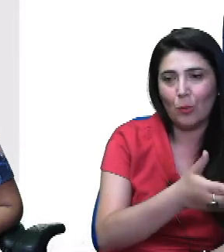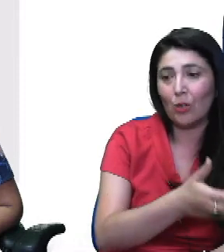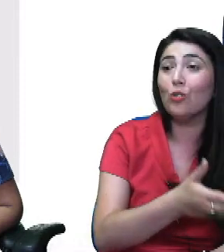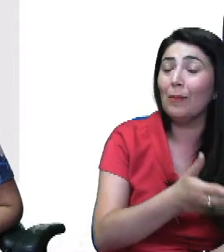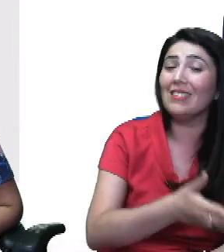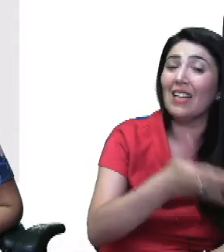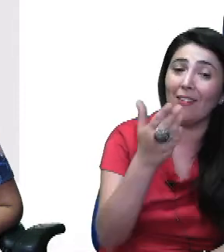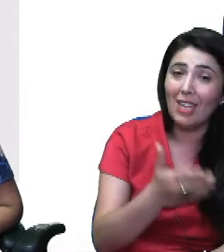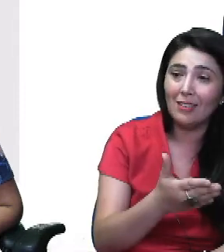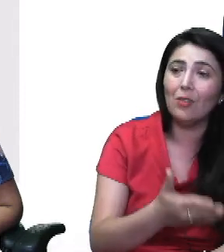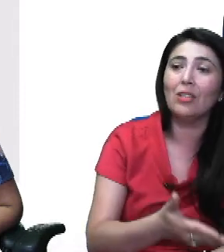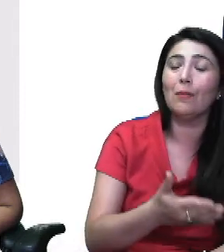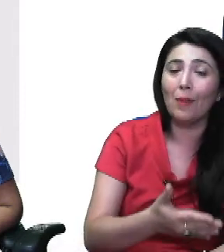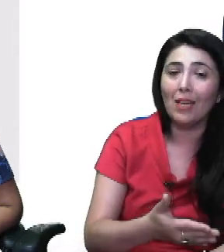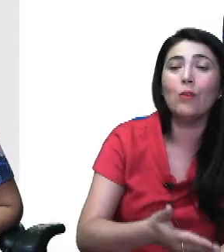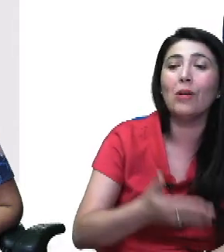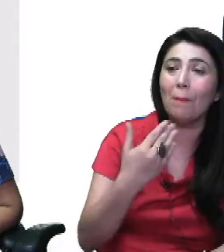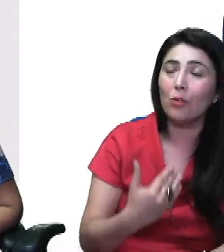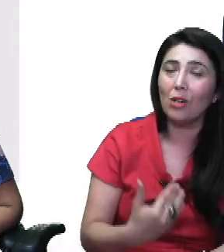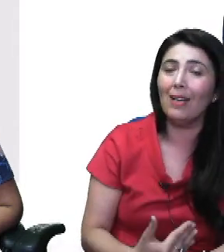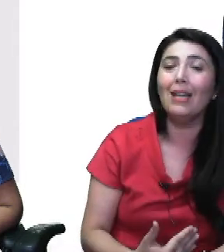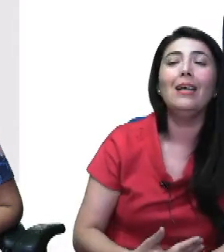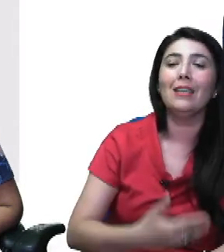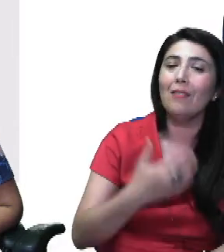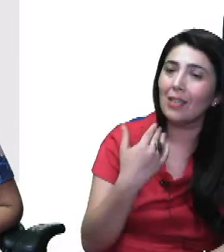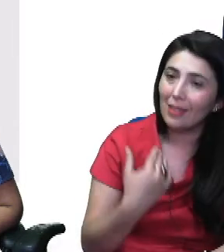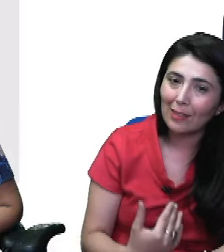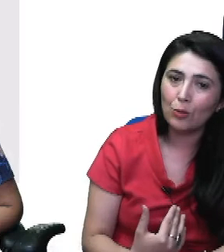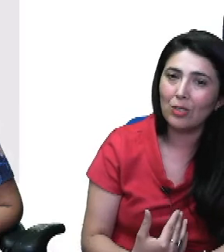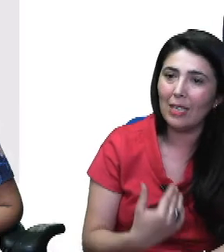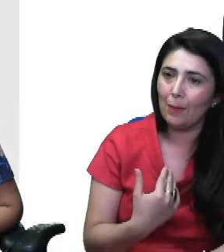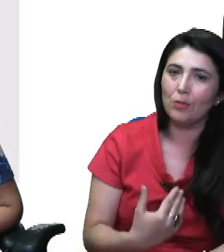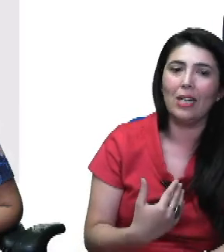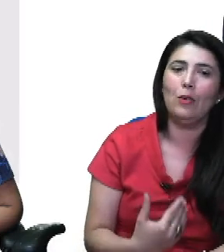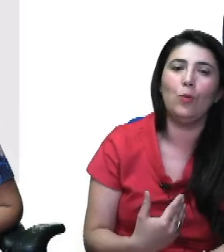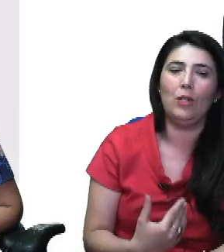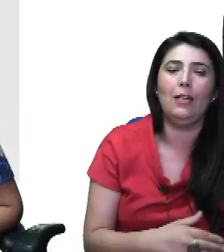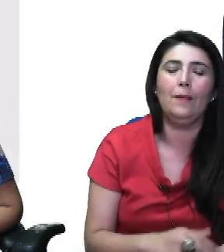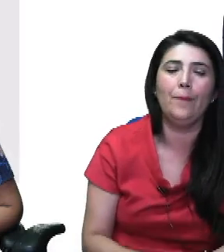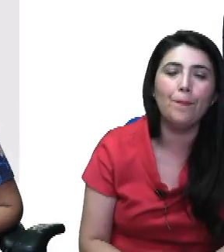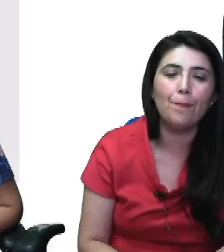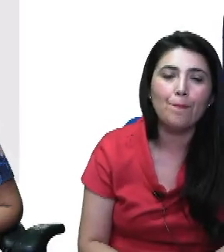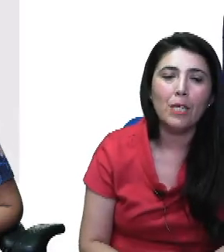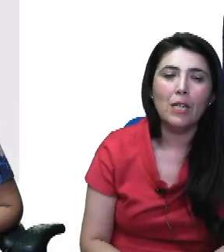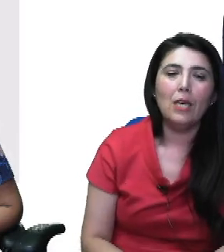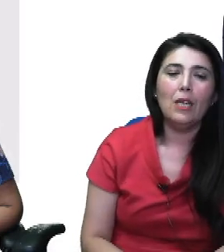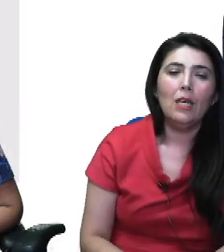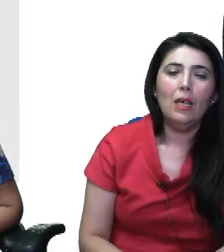simulaciones o simulacros, no solamente salva vidas, sino que también tiene un impacto a nivel del bienestar psicosocial de las personas y comunidades.